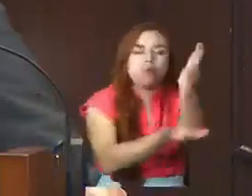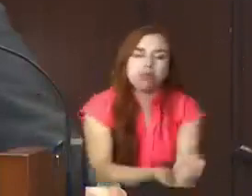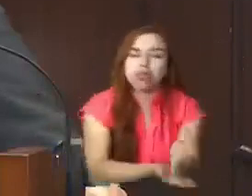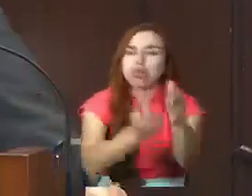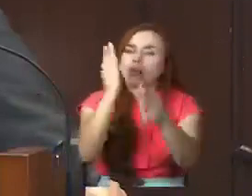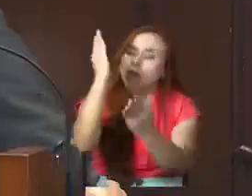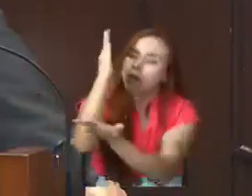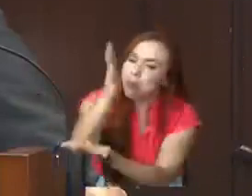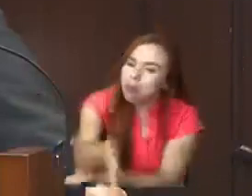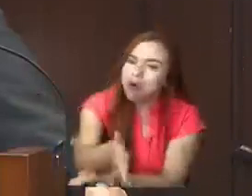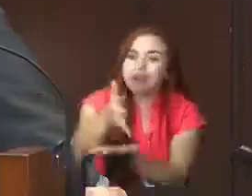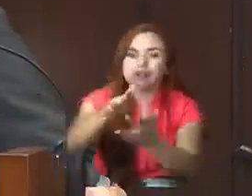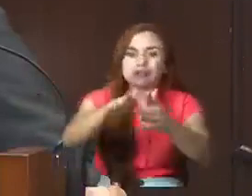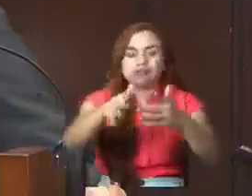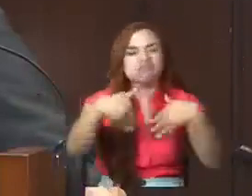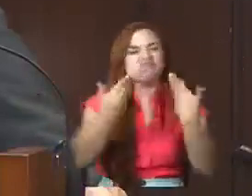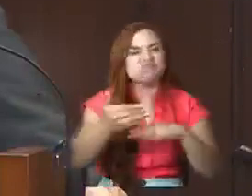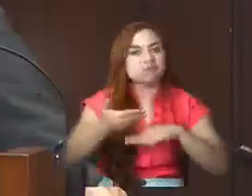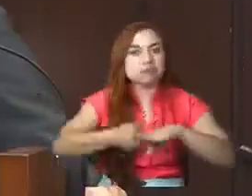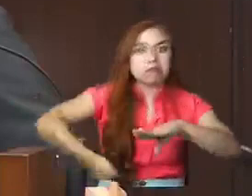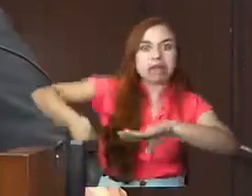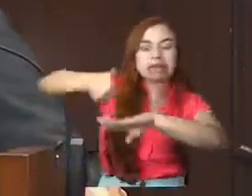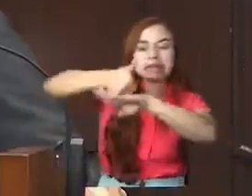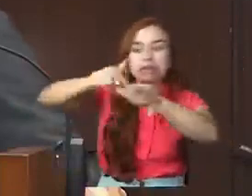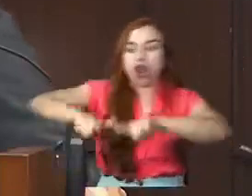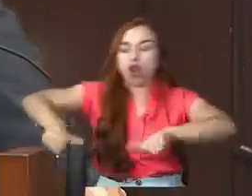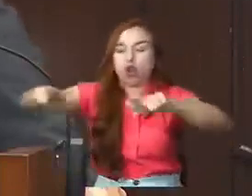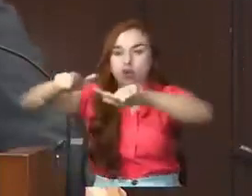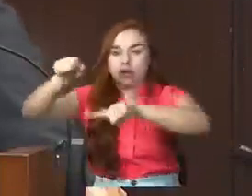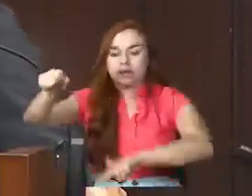de Donoso y Omar Torrijos Herrera.